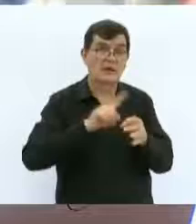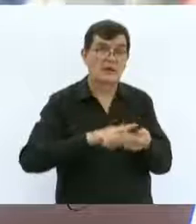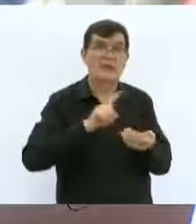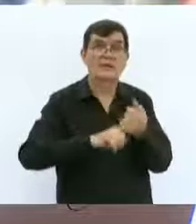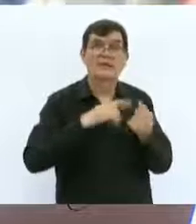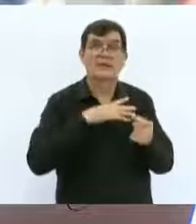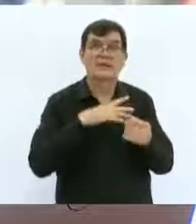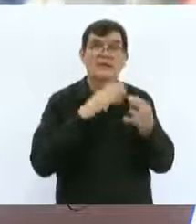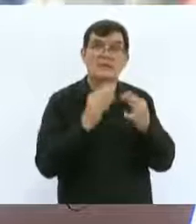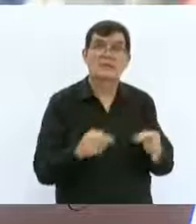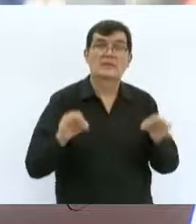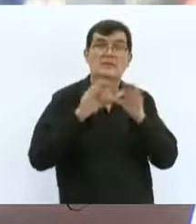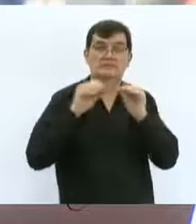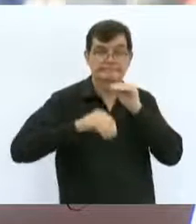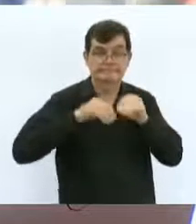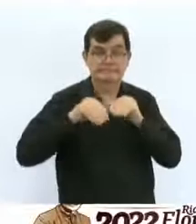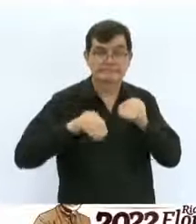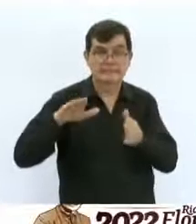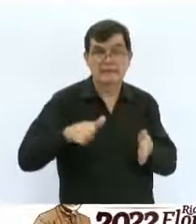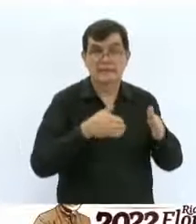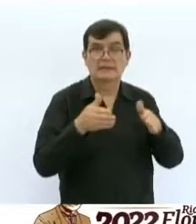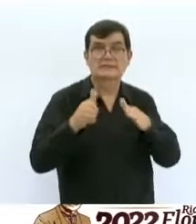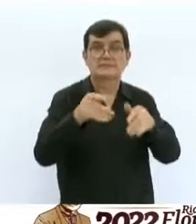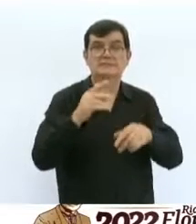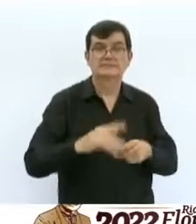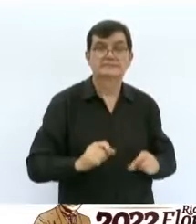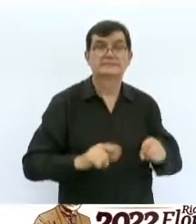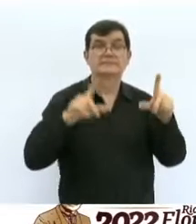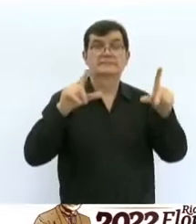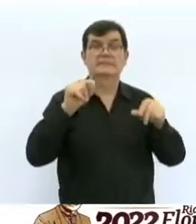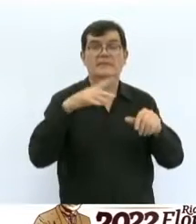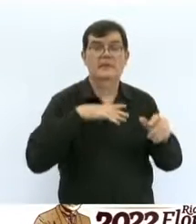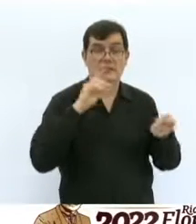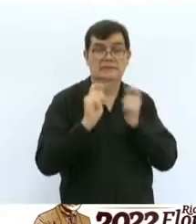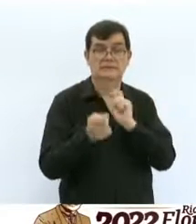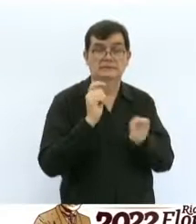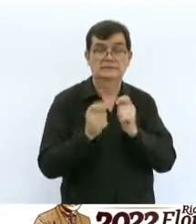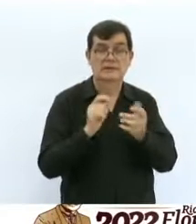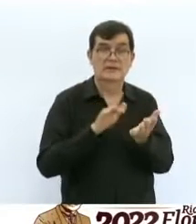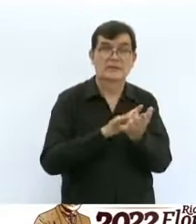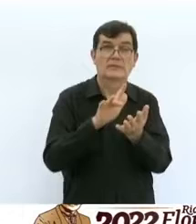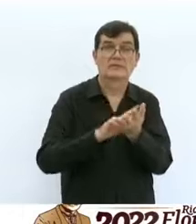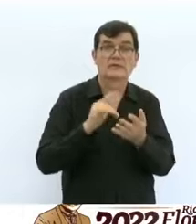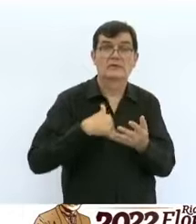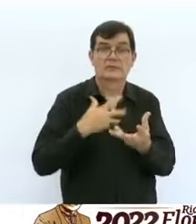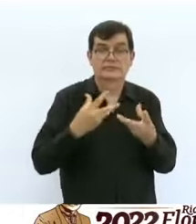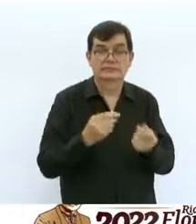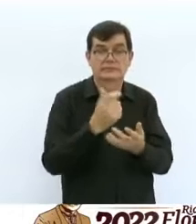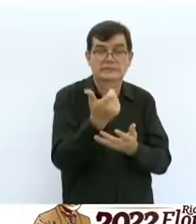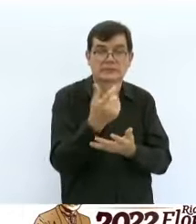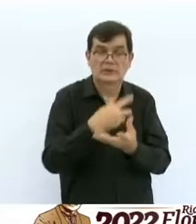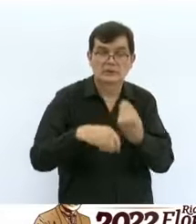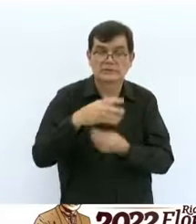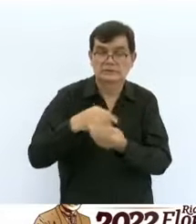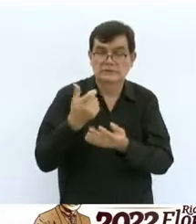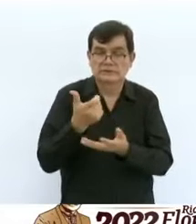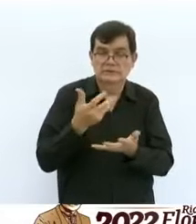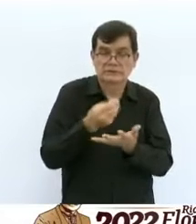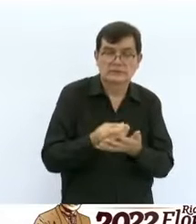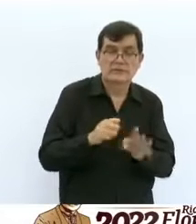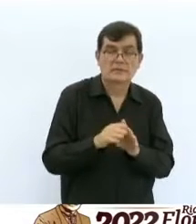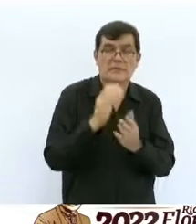que es construir el camino el siguiente es una asesoría y apoyo en la comprobación de gastos de tal forma que se